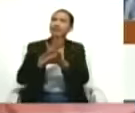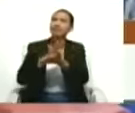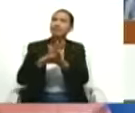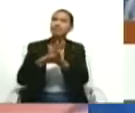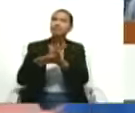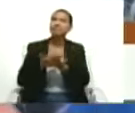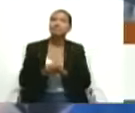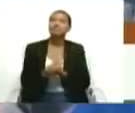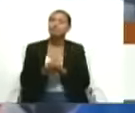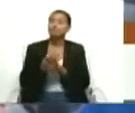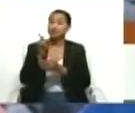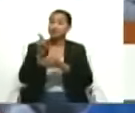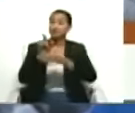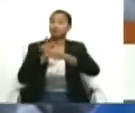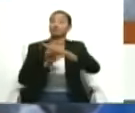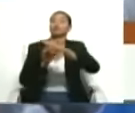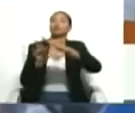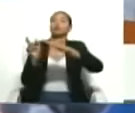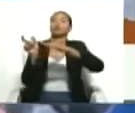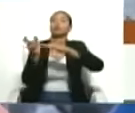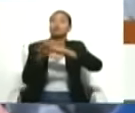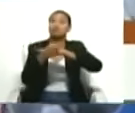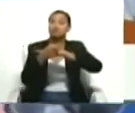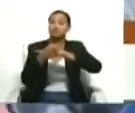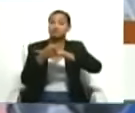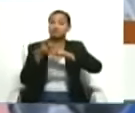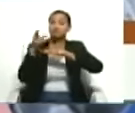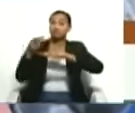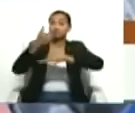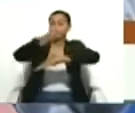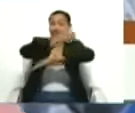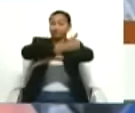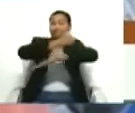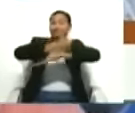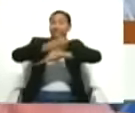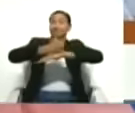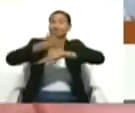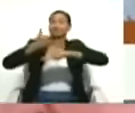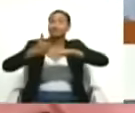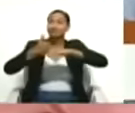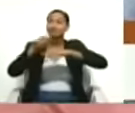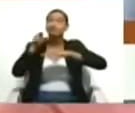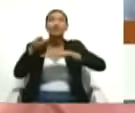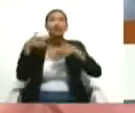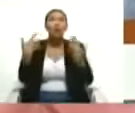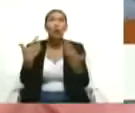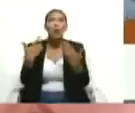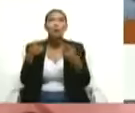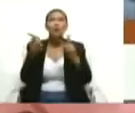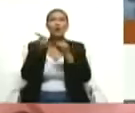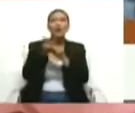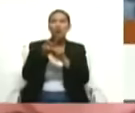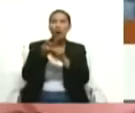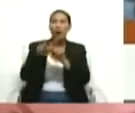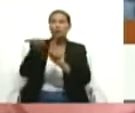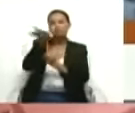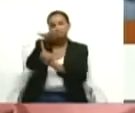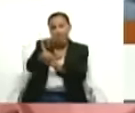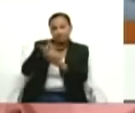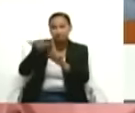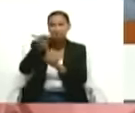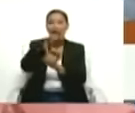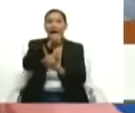Y Guyana, sus más altas autoridades, son el instrumento servil de la ExxonMobil y de las